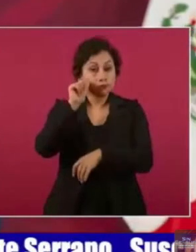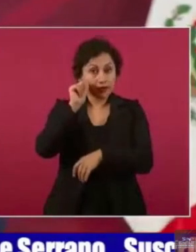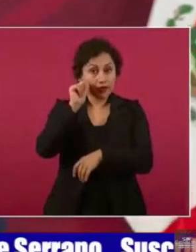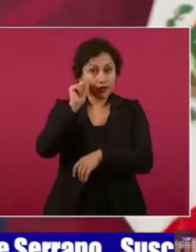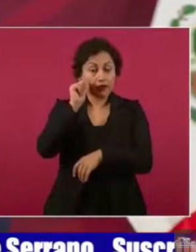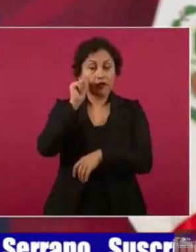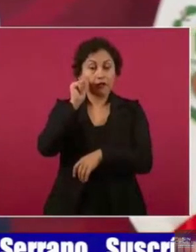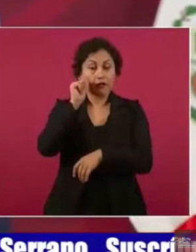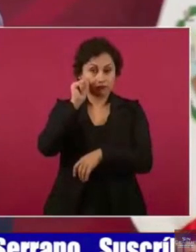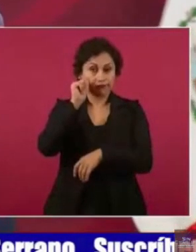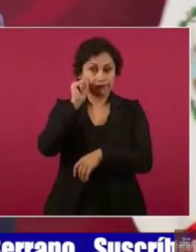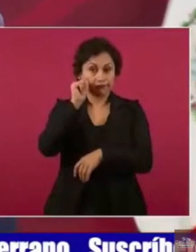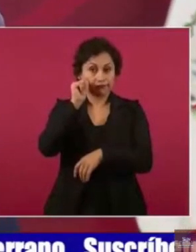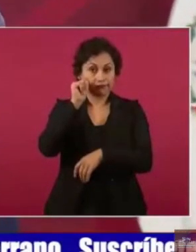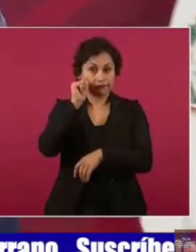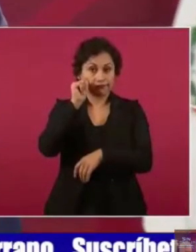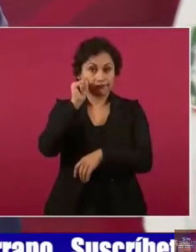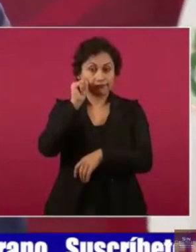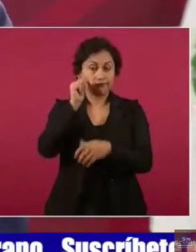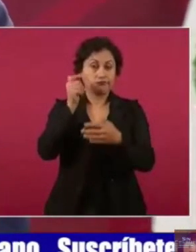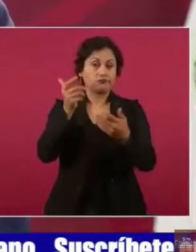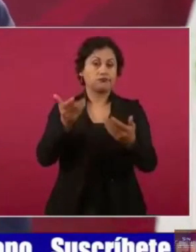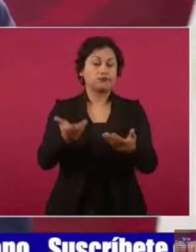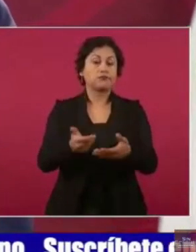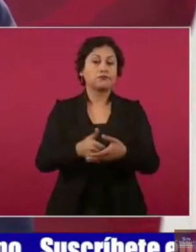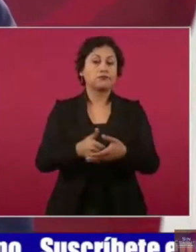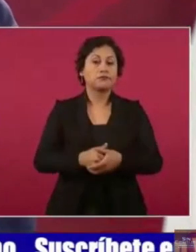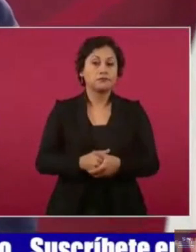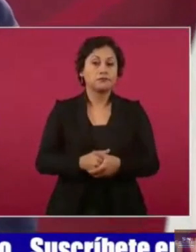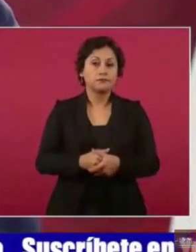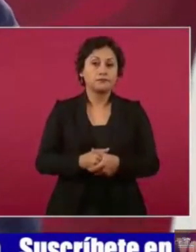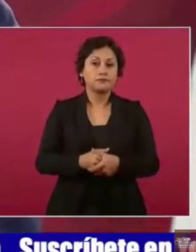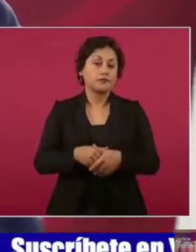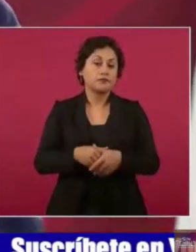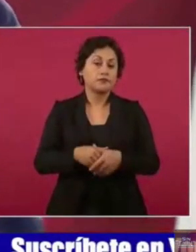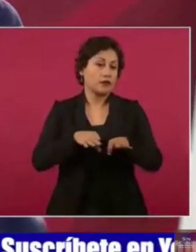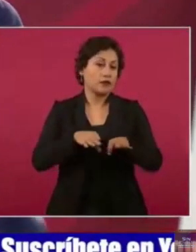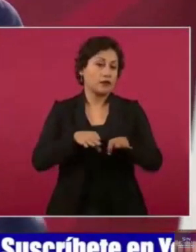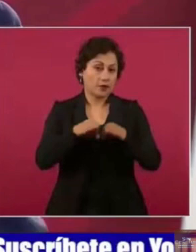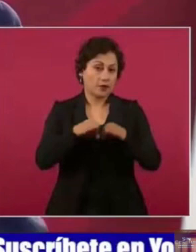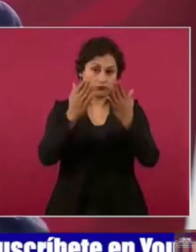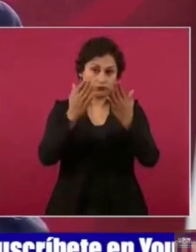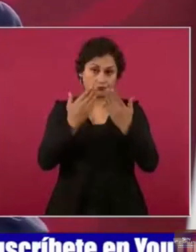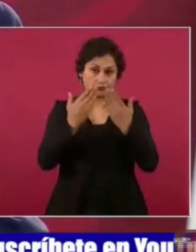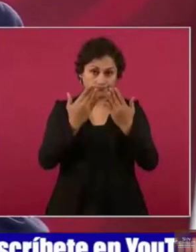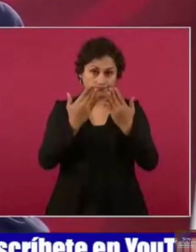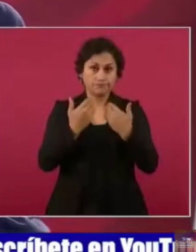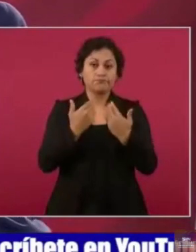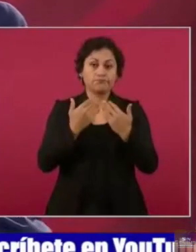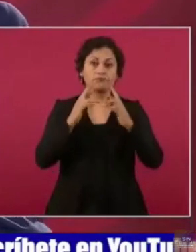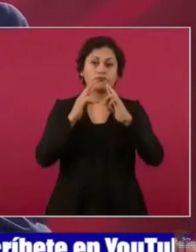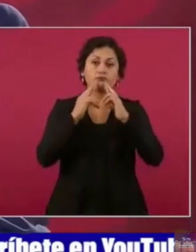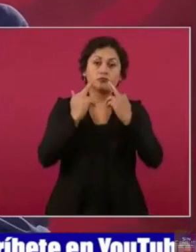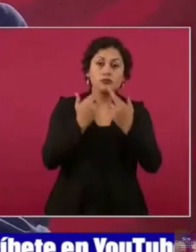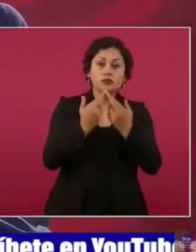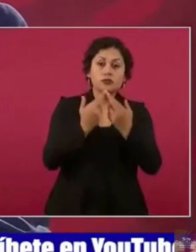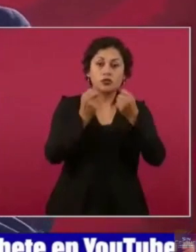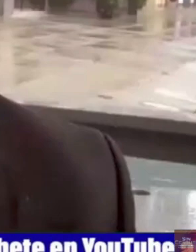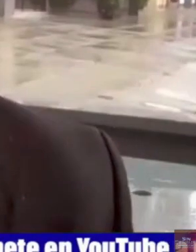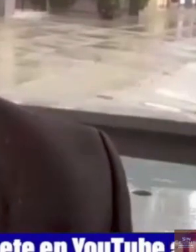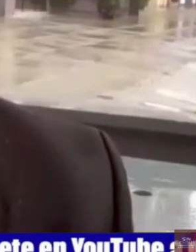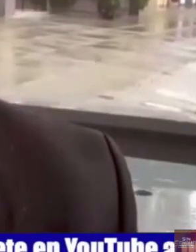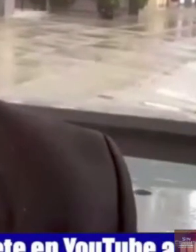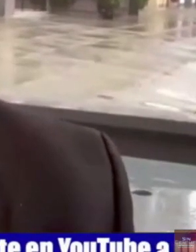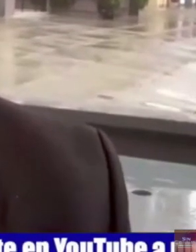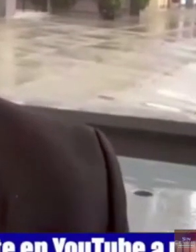el narcotráfico, renuncio a la presidencia inmediatamente. Creo que más claro ni el agua, y es un reto